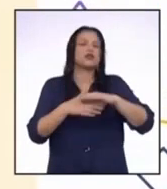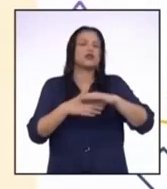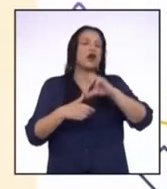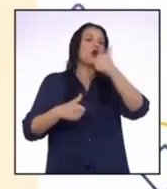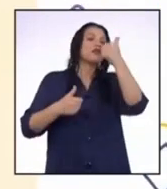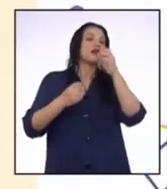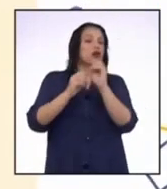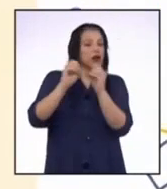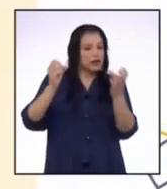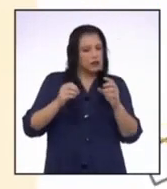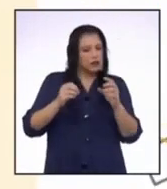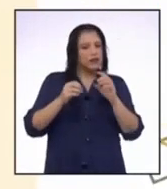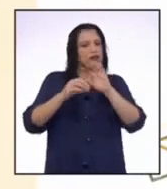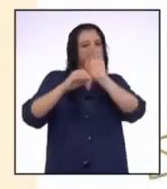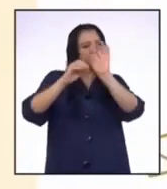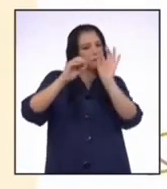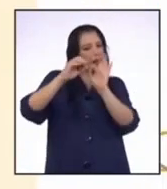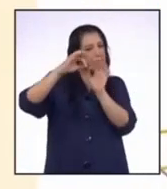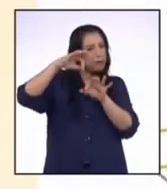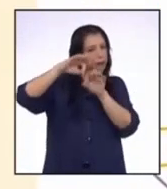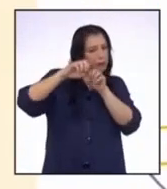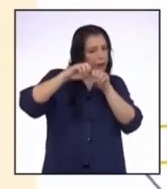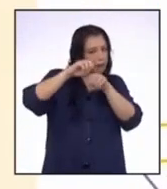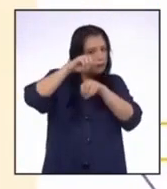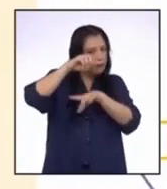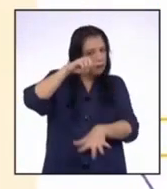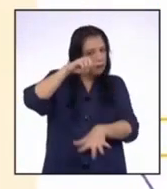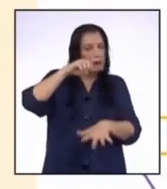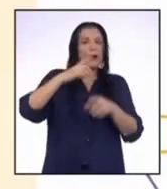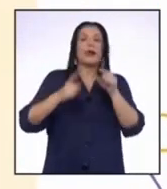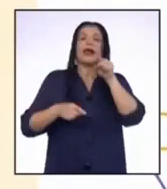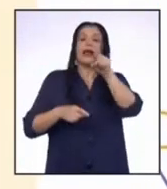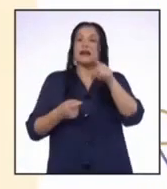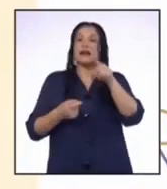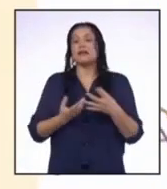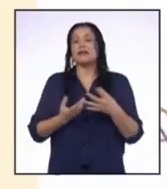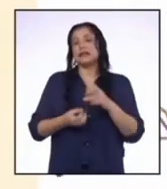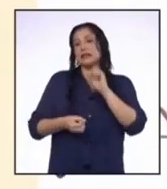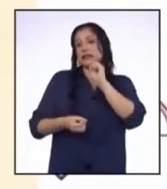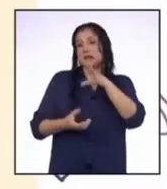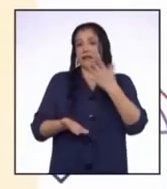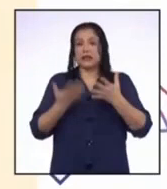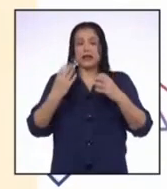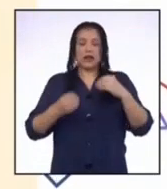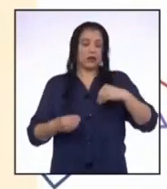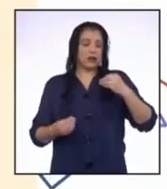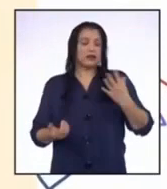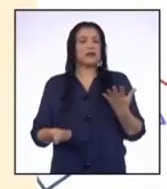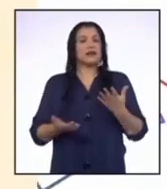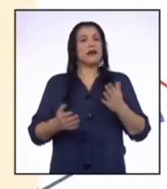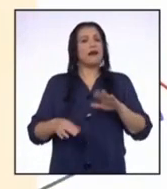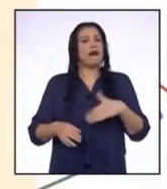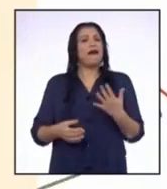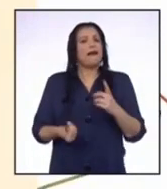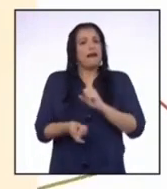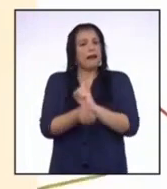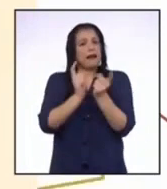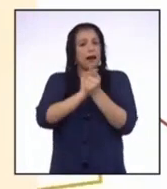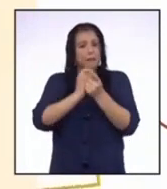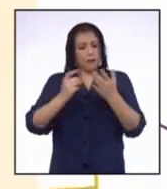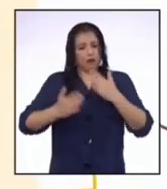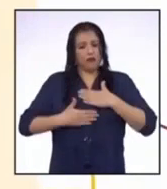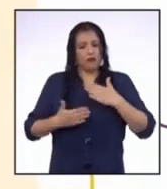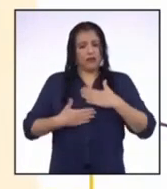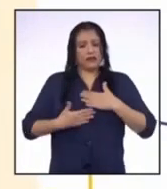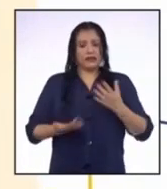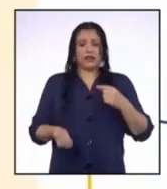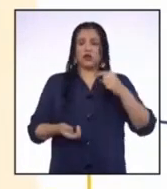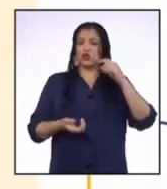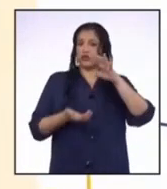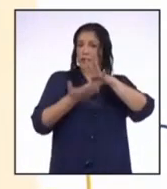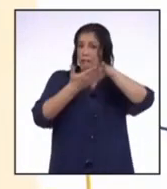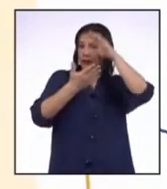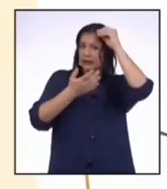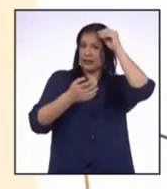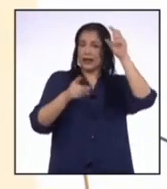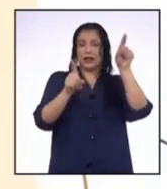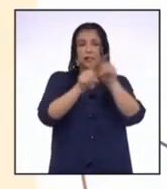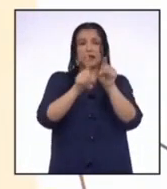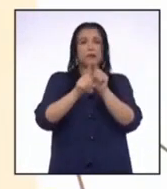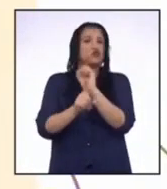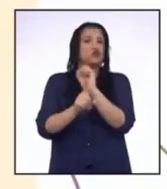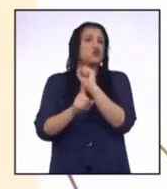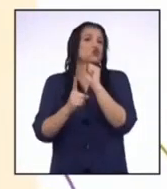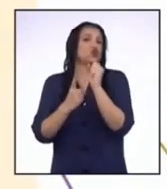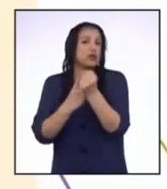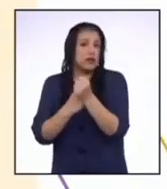demás oraciones. En esta se menciona que en la adolescencia se producen cambios físicos, cognitivos y sociales. Y en las